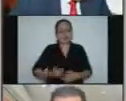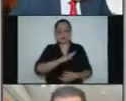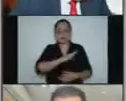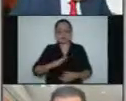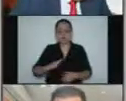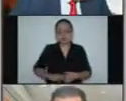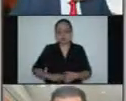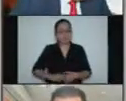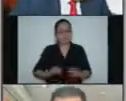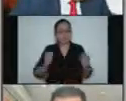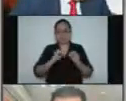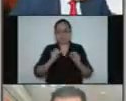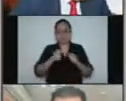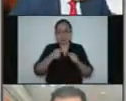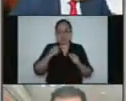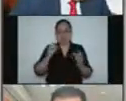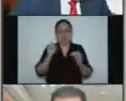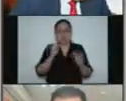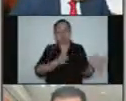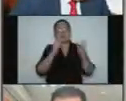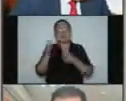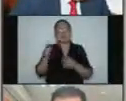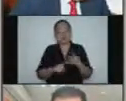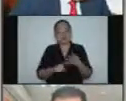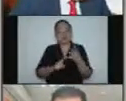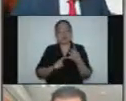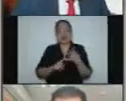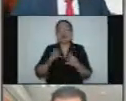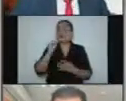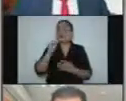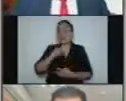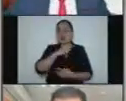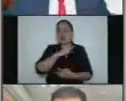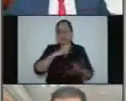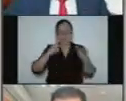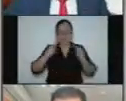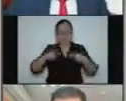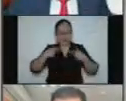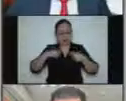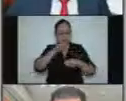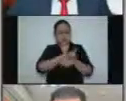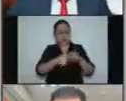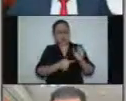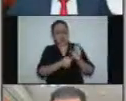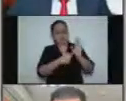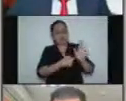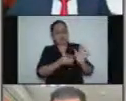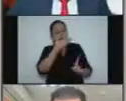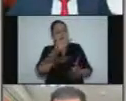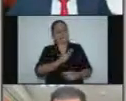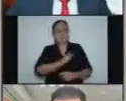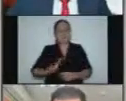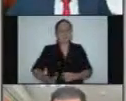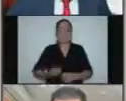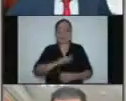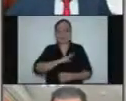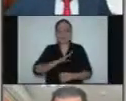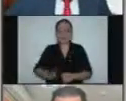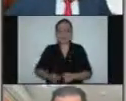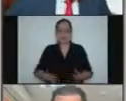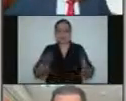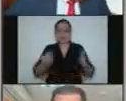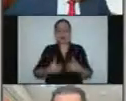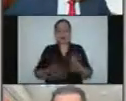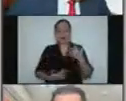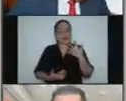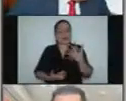referido. Cuarto, es existente la promoción personalizada de la referida presidenta municipal. Quinto,